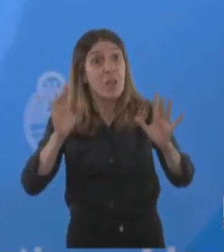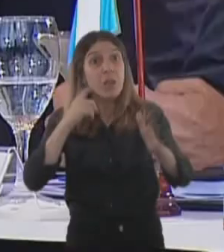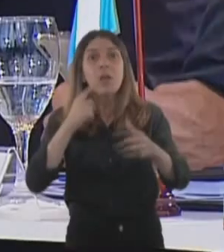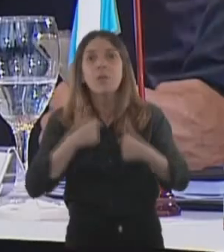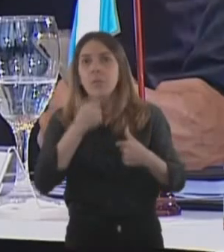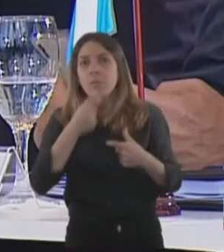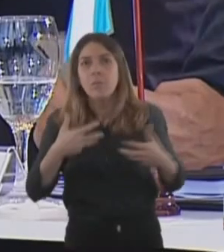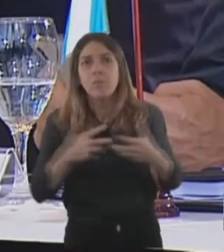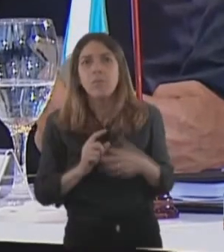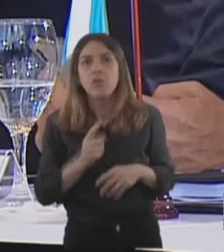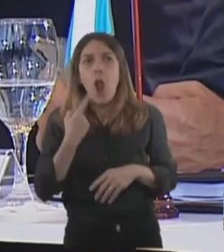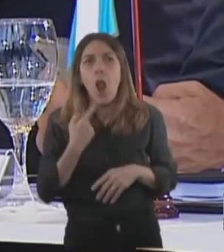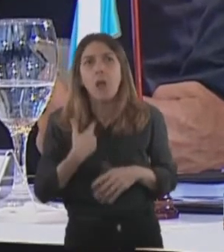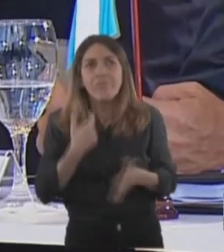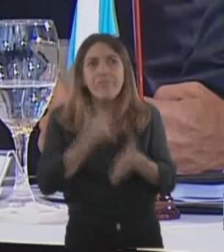soledad,